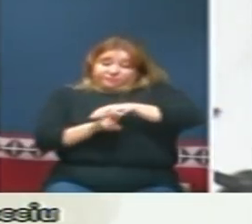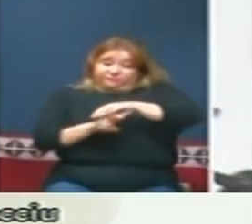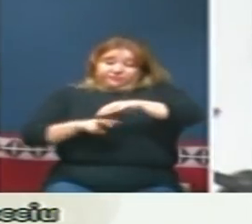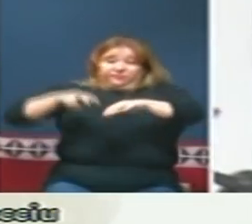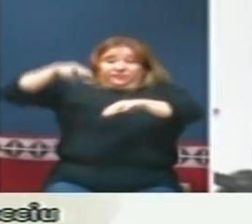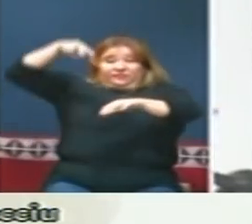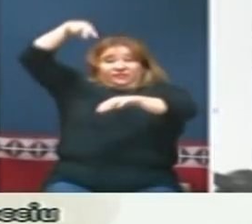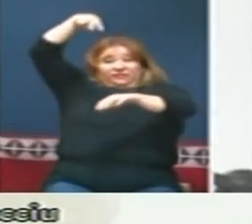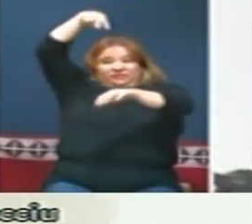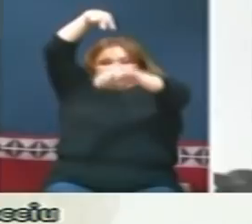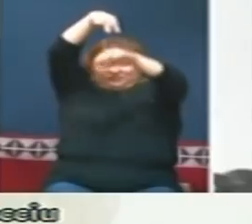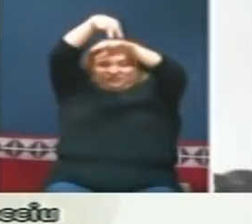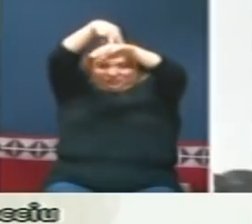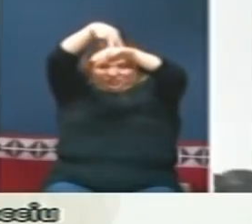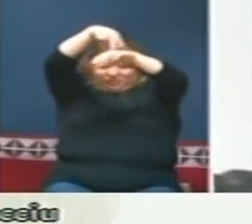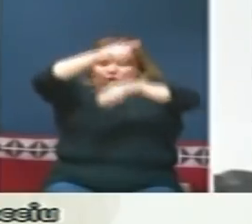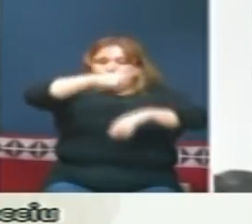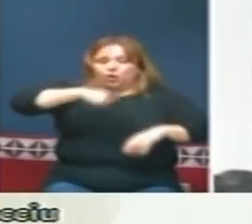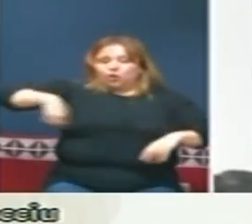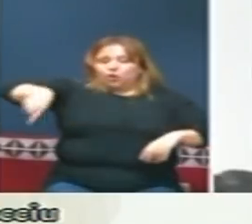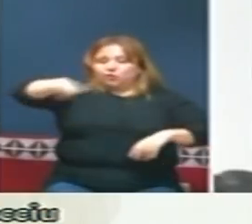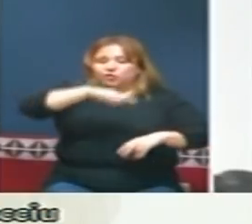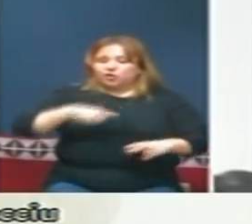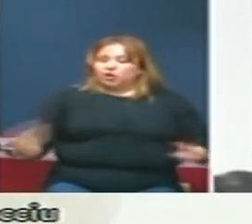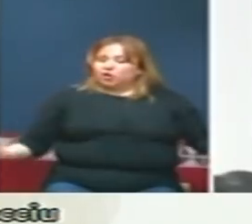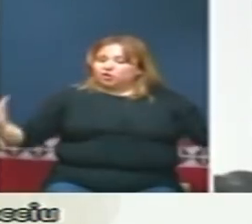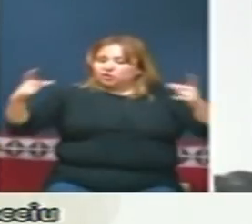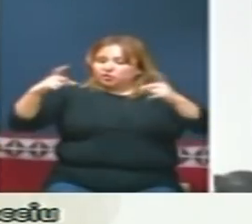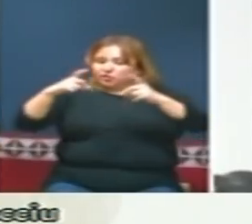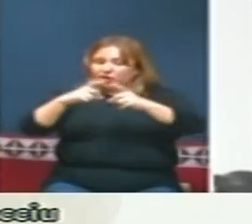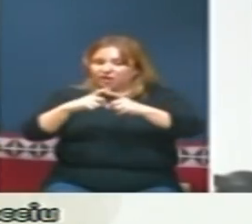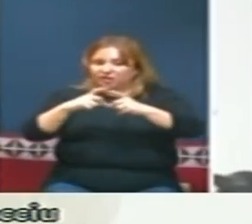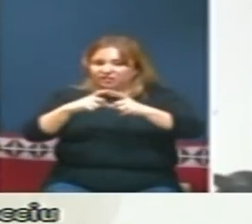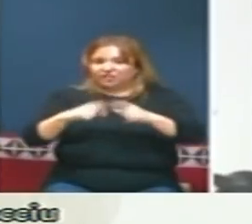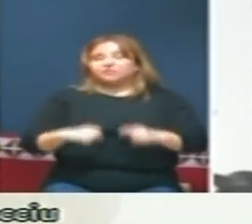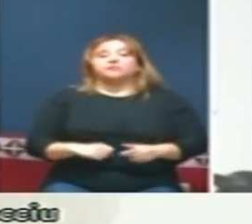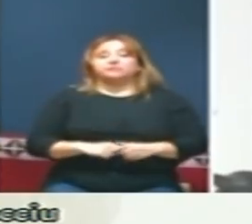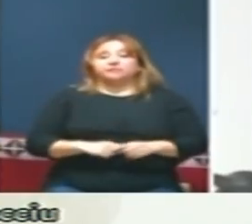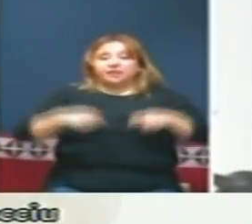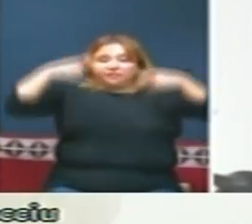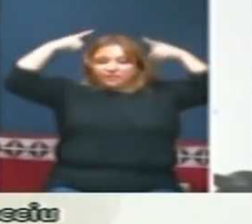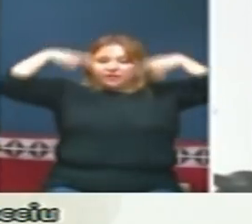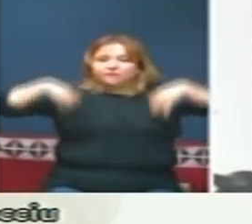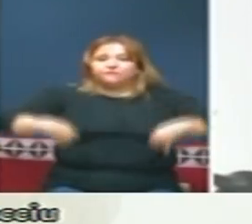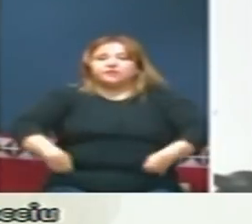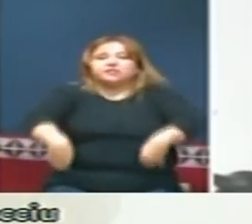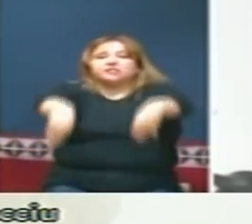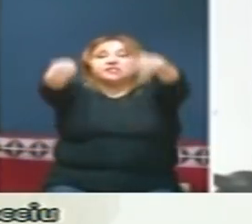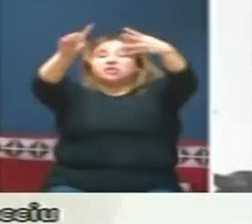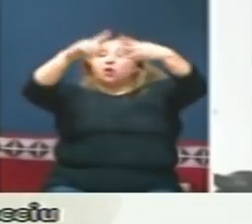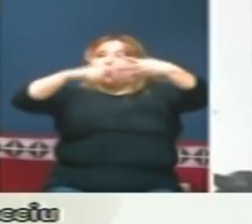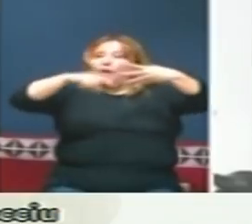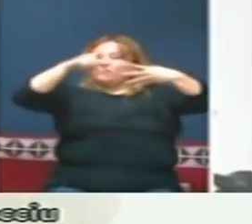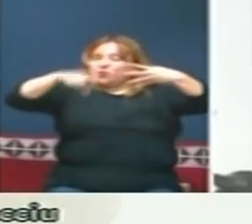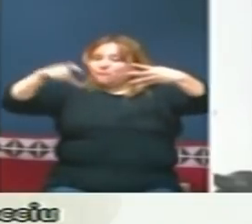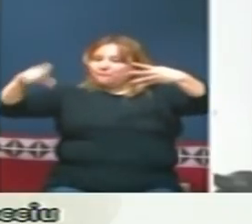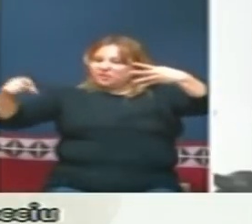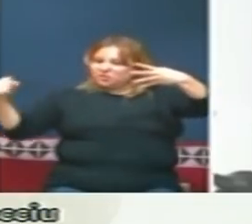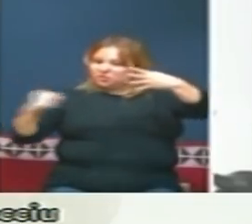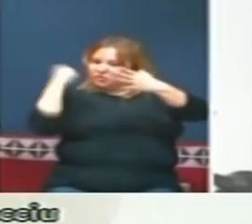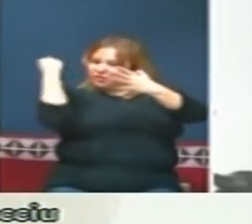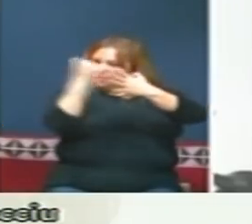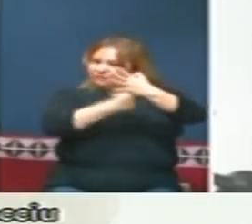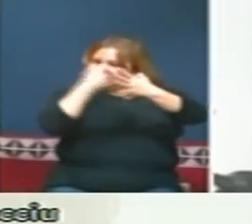encuentra hoy en nosotros, reunidos en el solemne rito de la beatificación de cuatro mártires, una